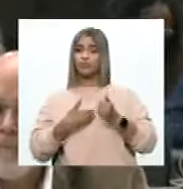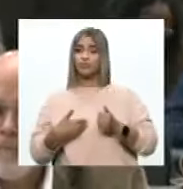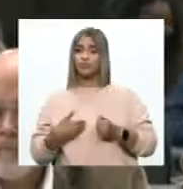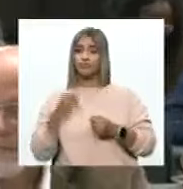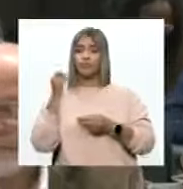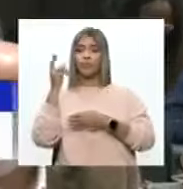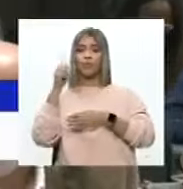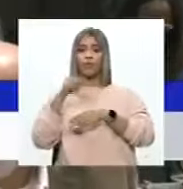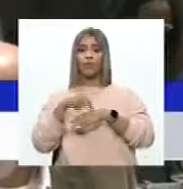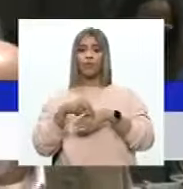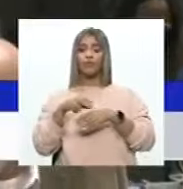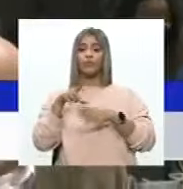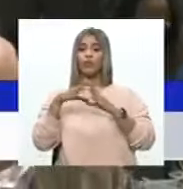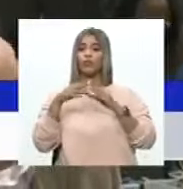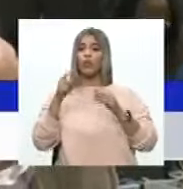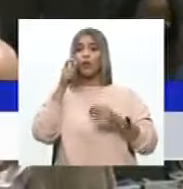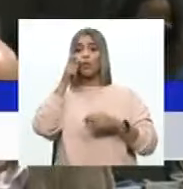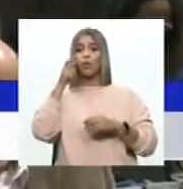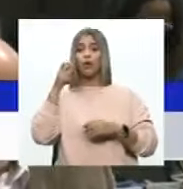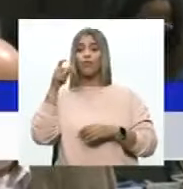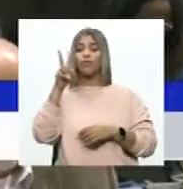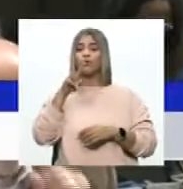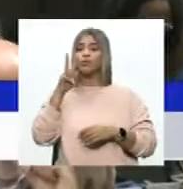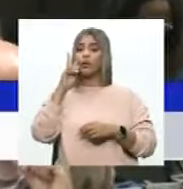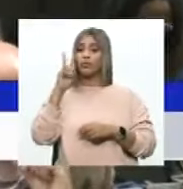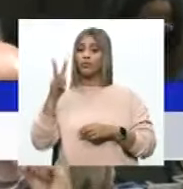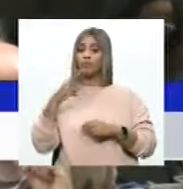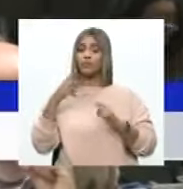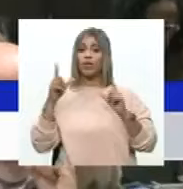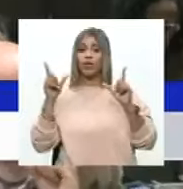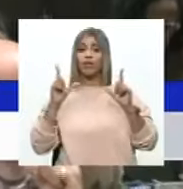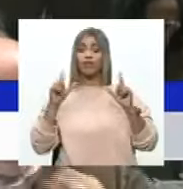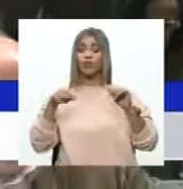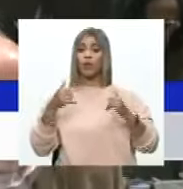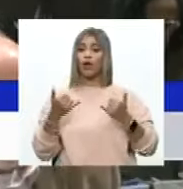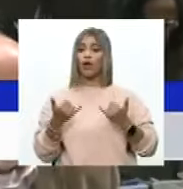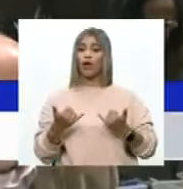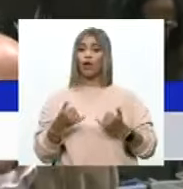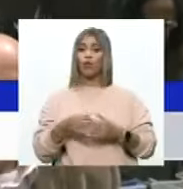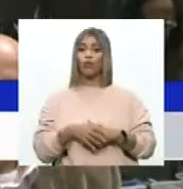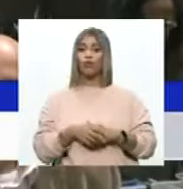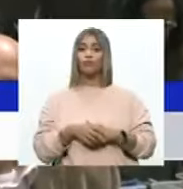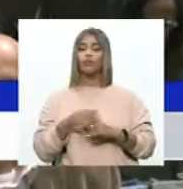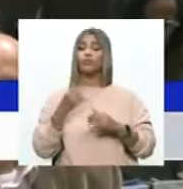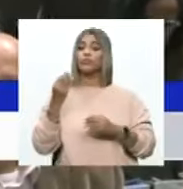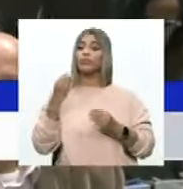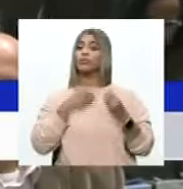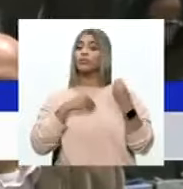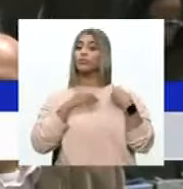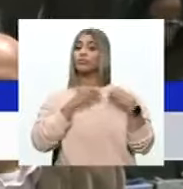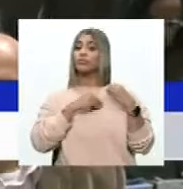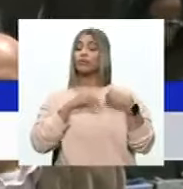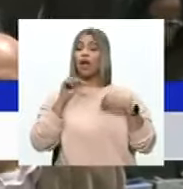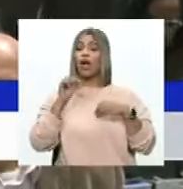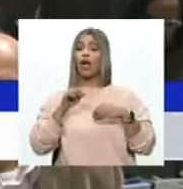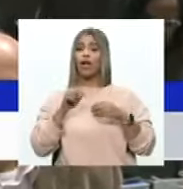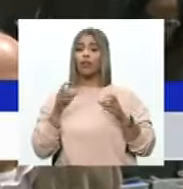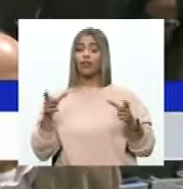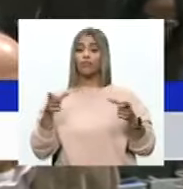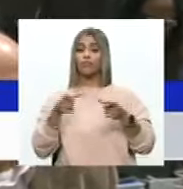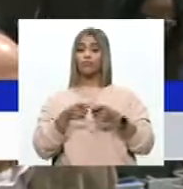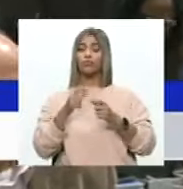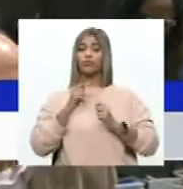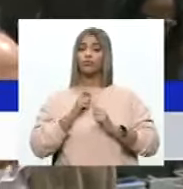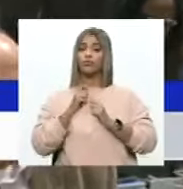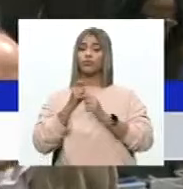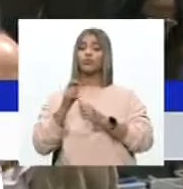nuestro pueblo de Venezuela que nos ve a través de la televisión el día de hoy, nos convoca esta sesión al